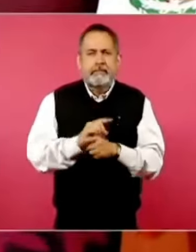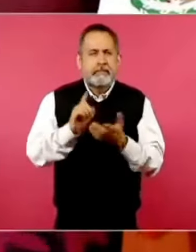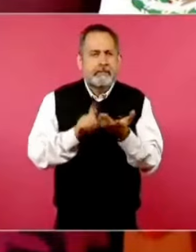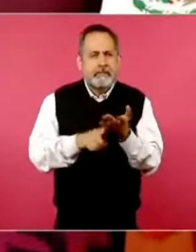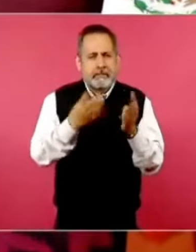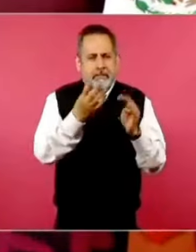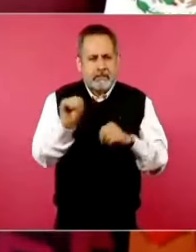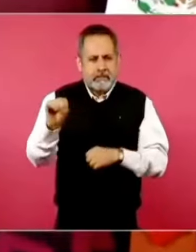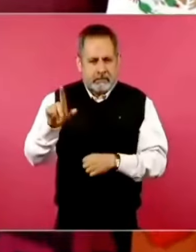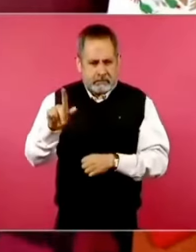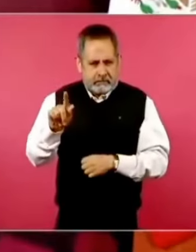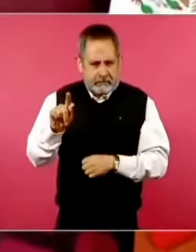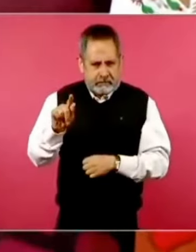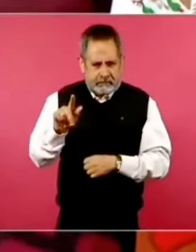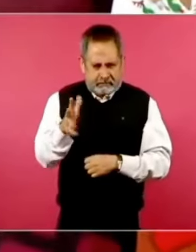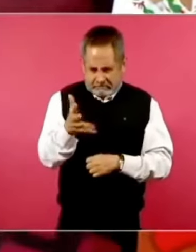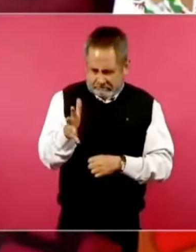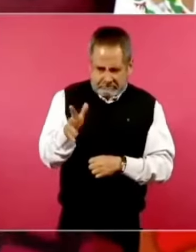1970,